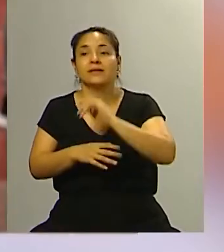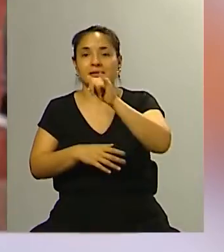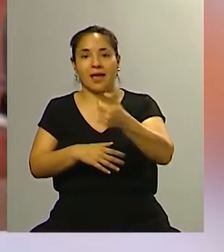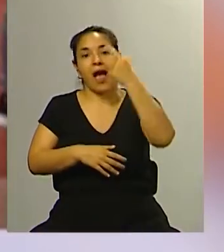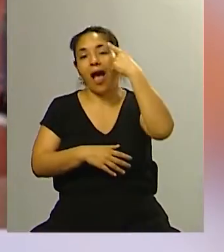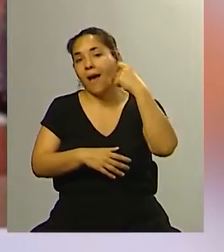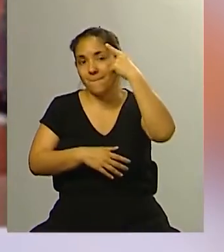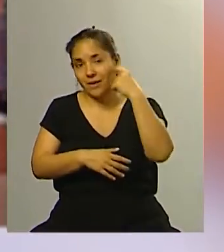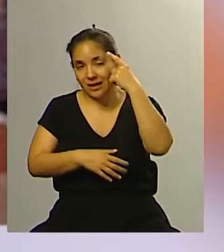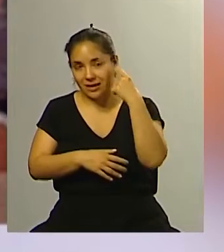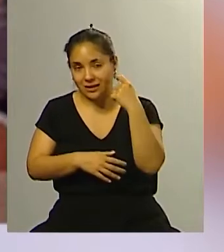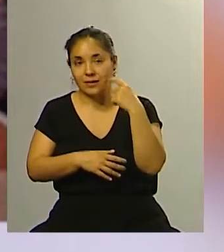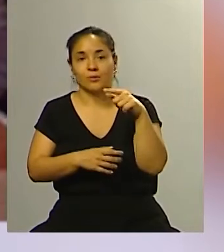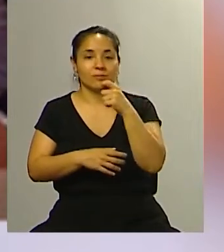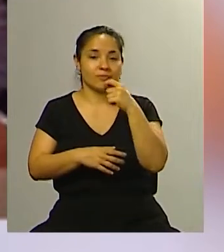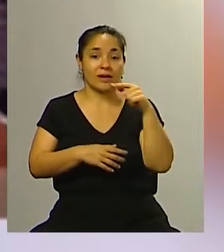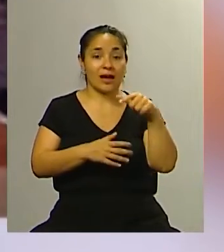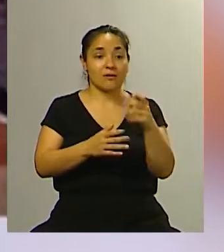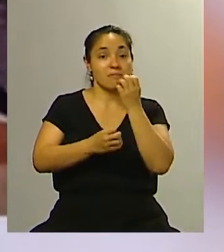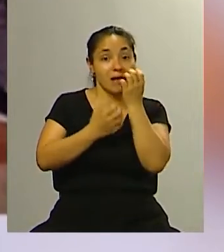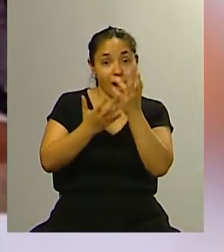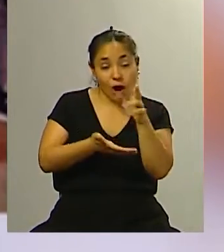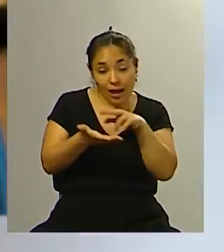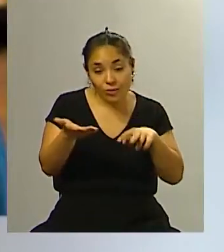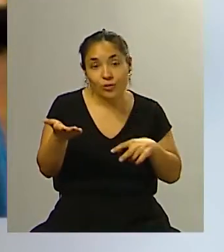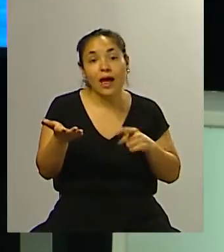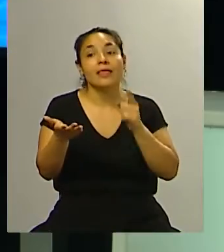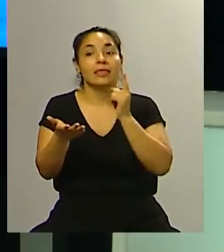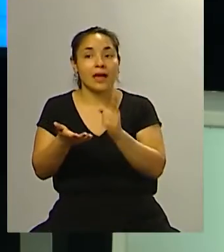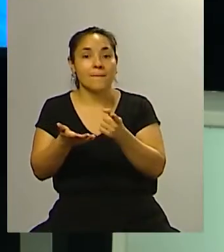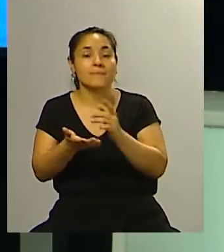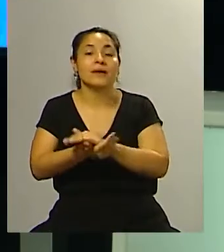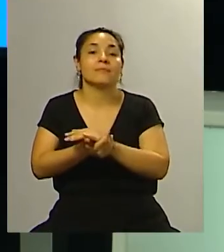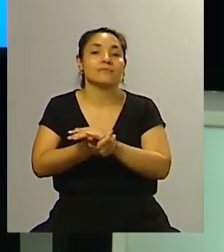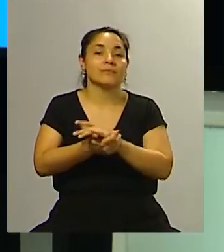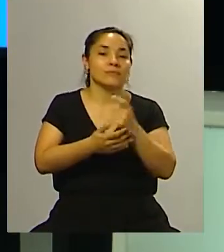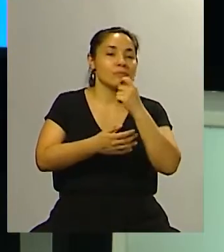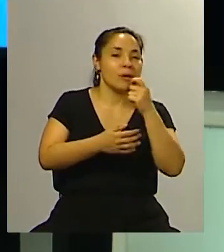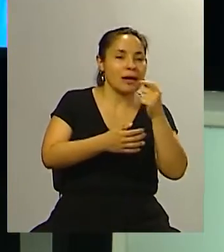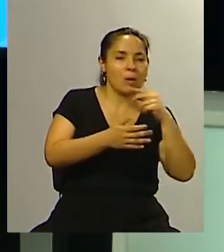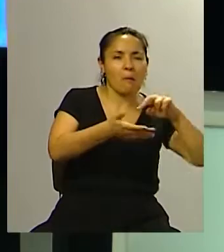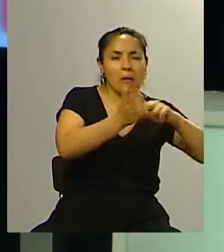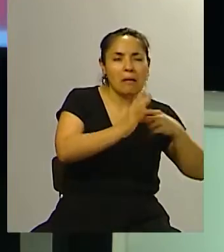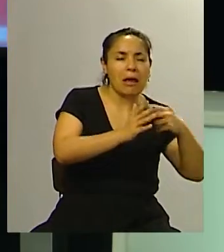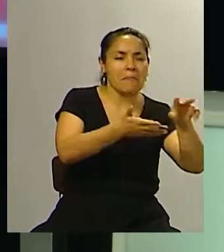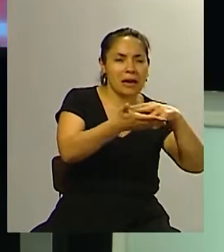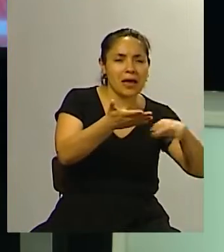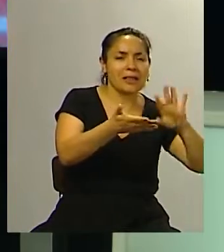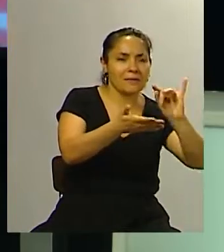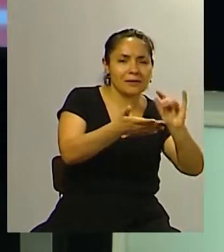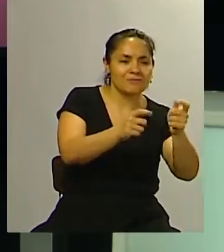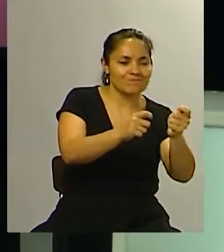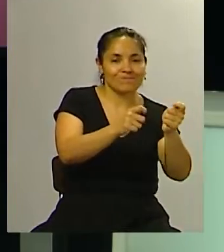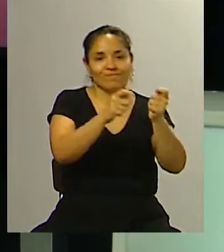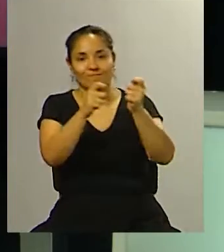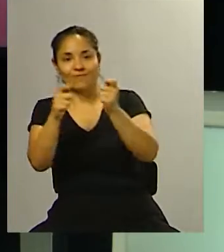manera que no solo le permitía una mejora, sino que le permitía una mejora que lo recategorizaba, por así decir, en el